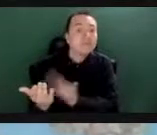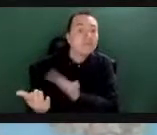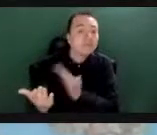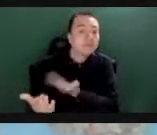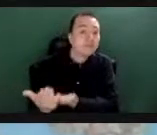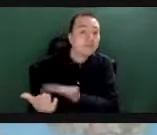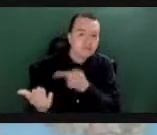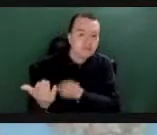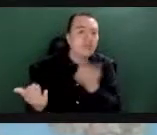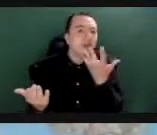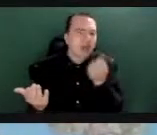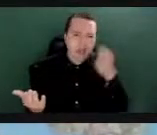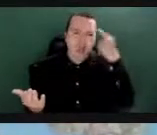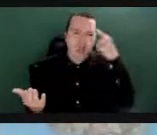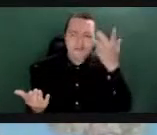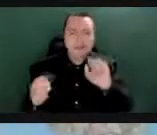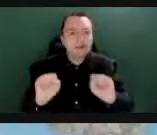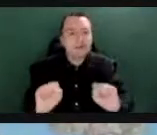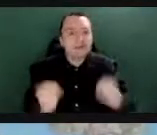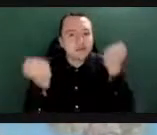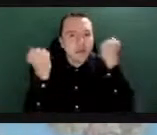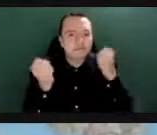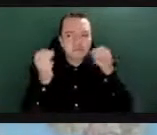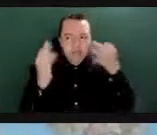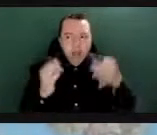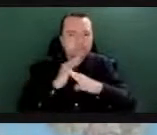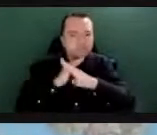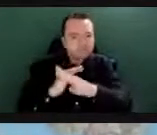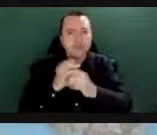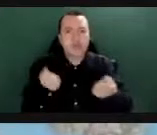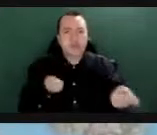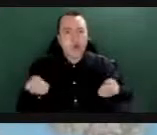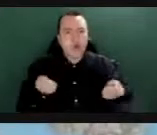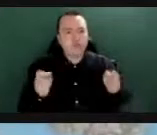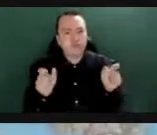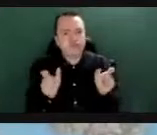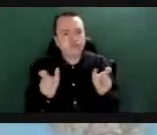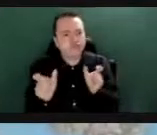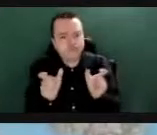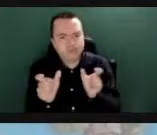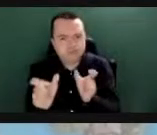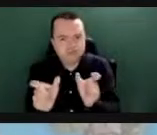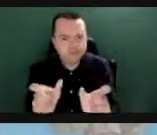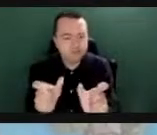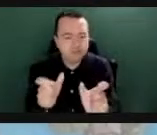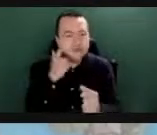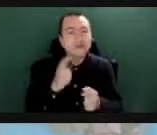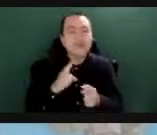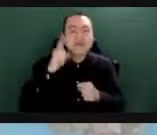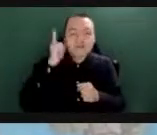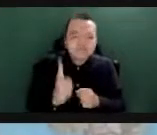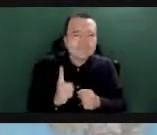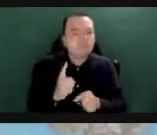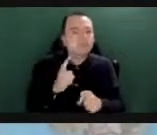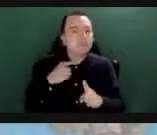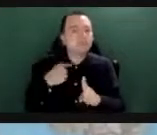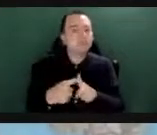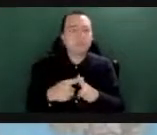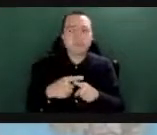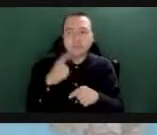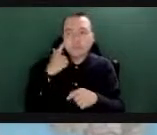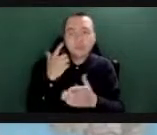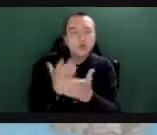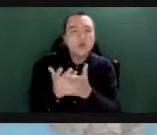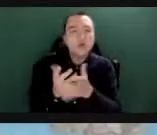sufrimiento, controlar las emergencias de salud pública, pero también para encontrar cuánto de eso, de las